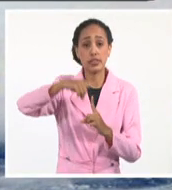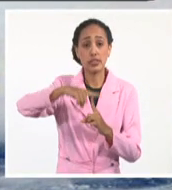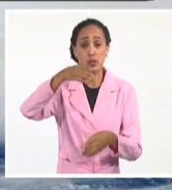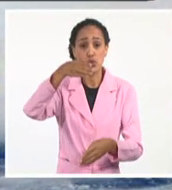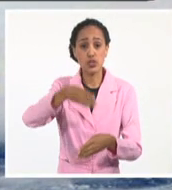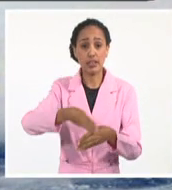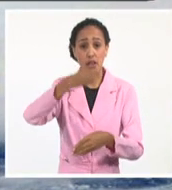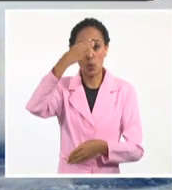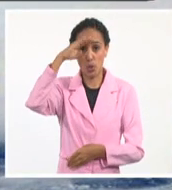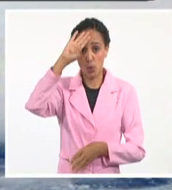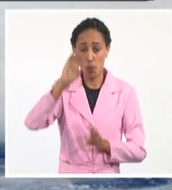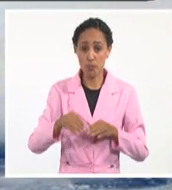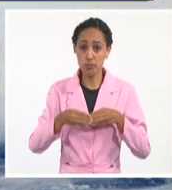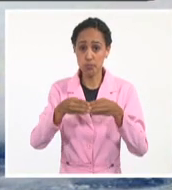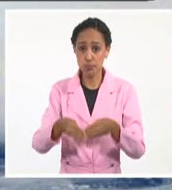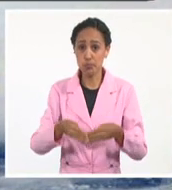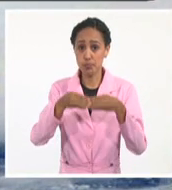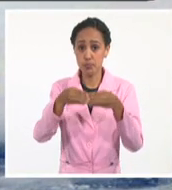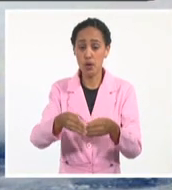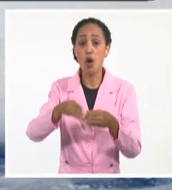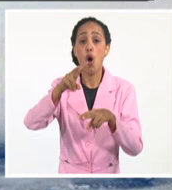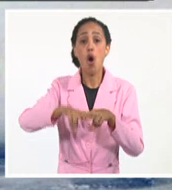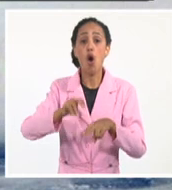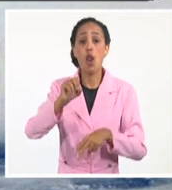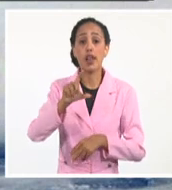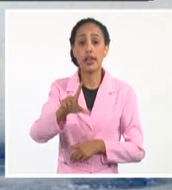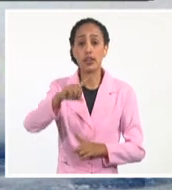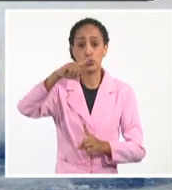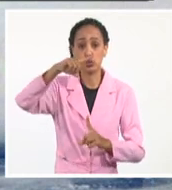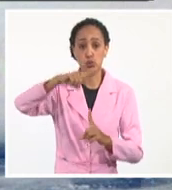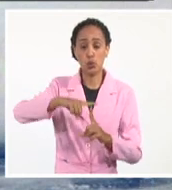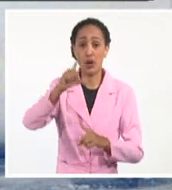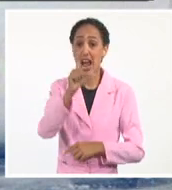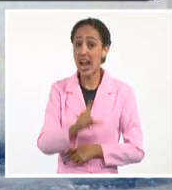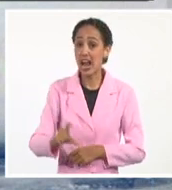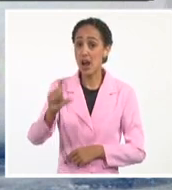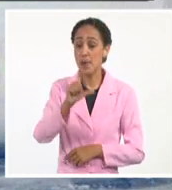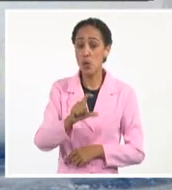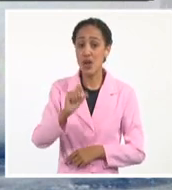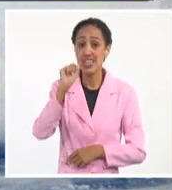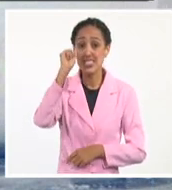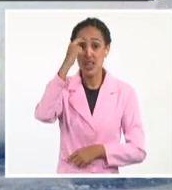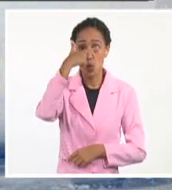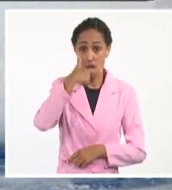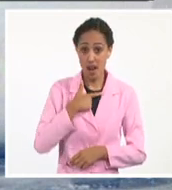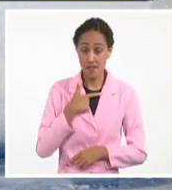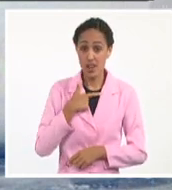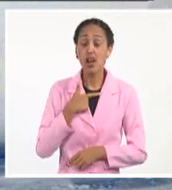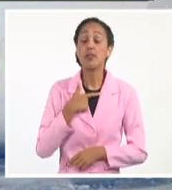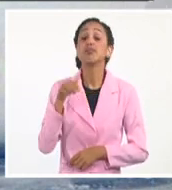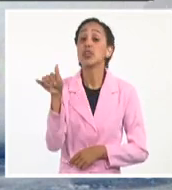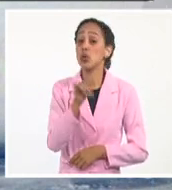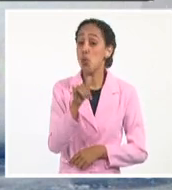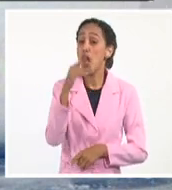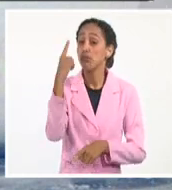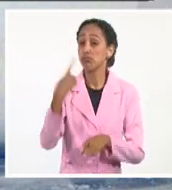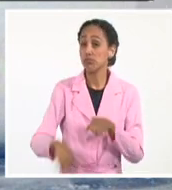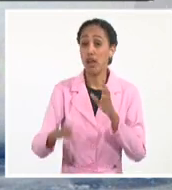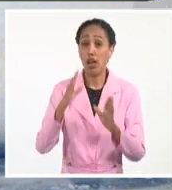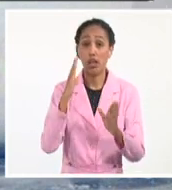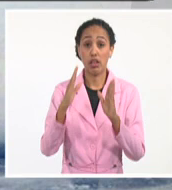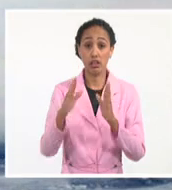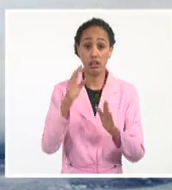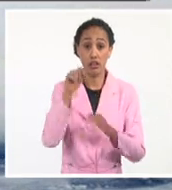Cuba, Granma, Holguín, Las Tunas, Camagüey y Ciego de Ávila, y la fase de alerta para las provincias